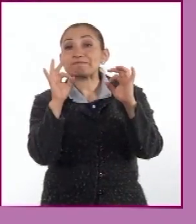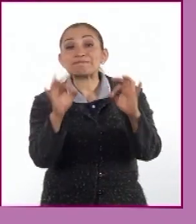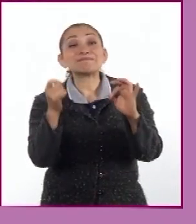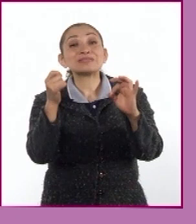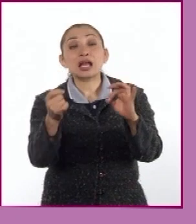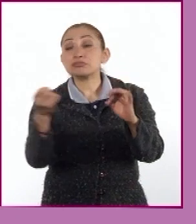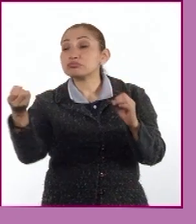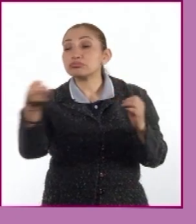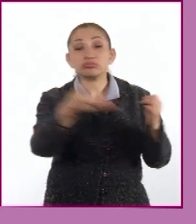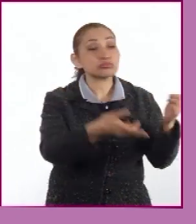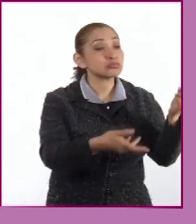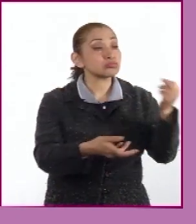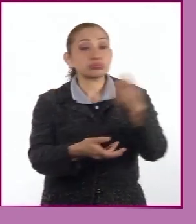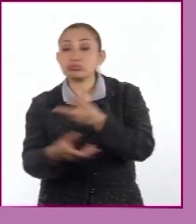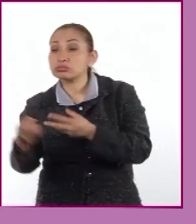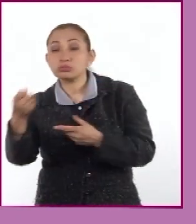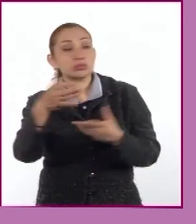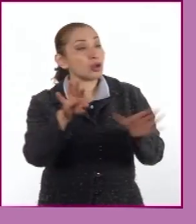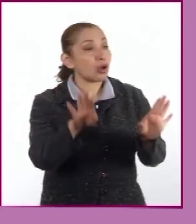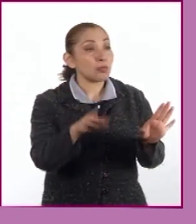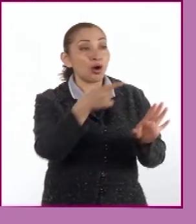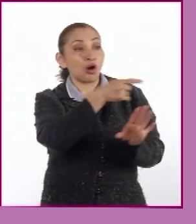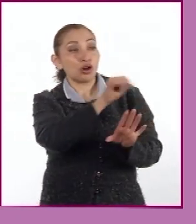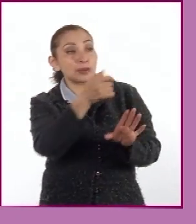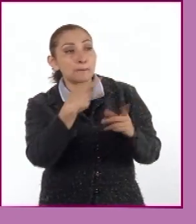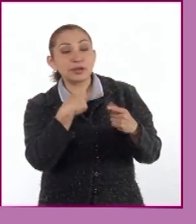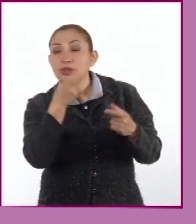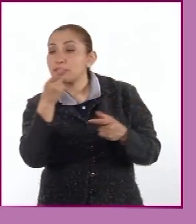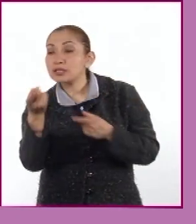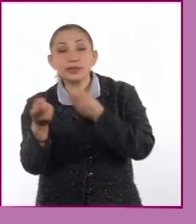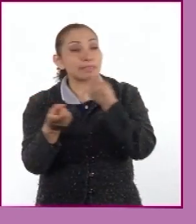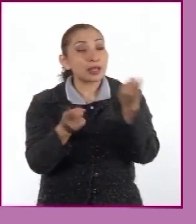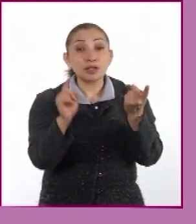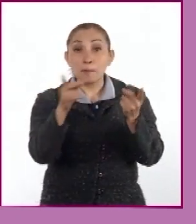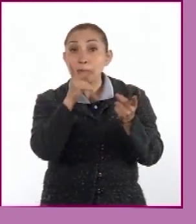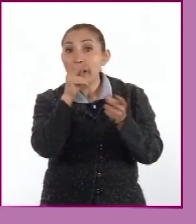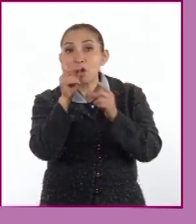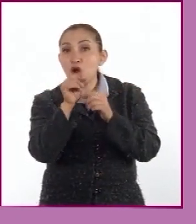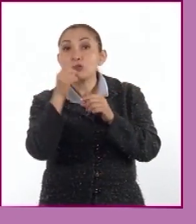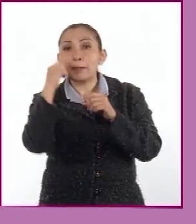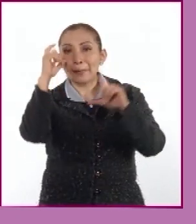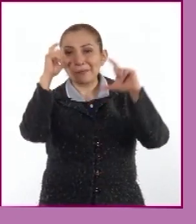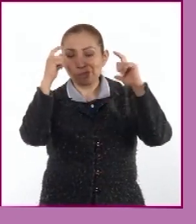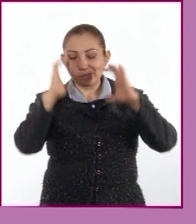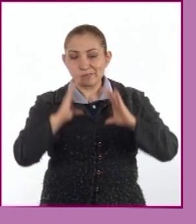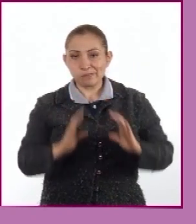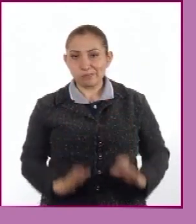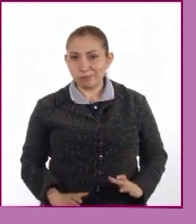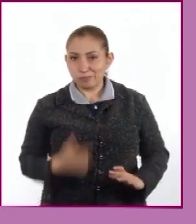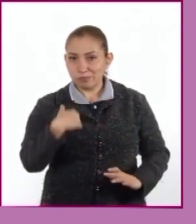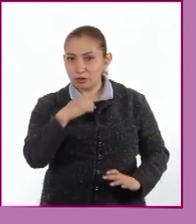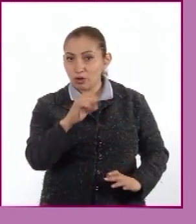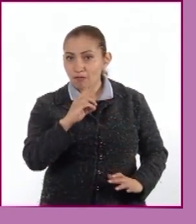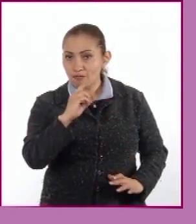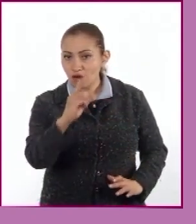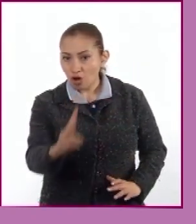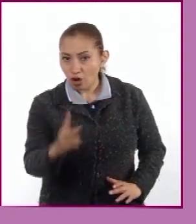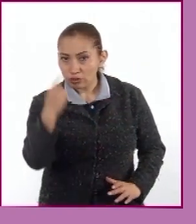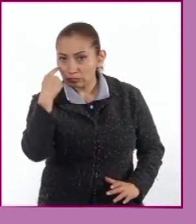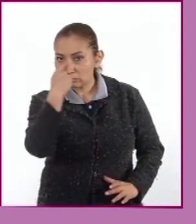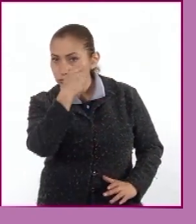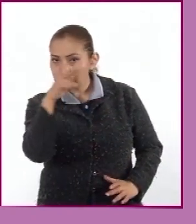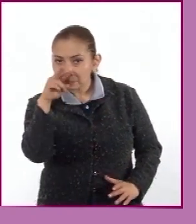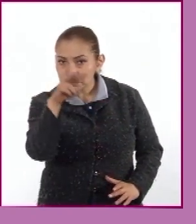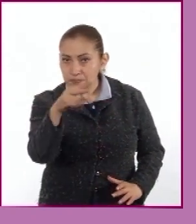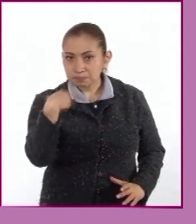los mensajes que enviamos y recibimos de las otras personas, no solo con las palabras, sino también con los gestos, el tono de voz, la mirada y